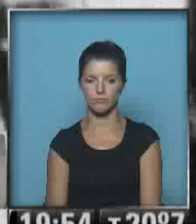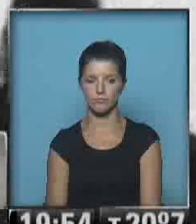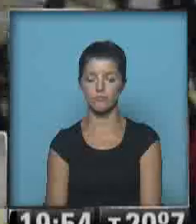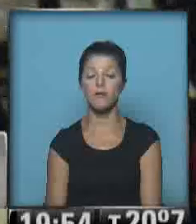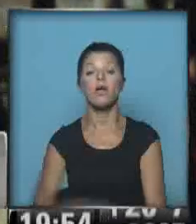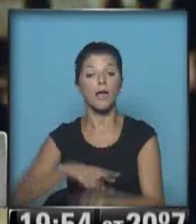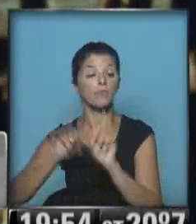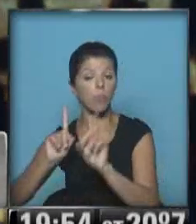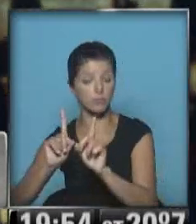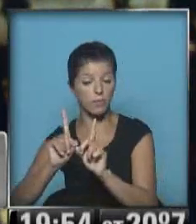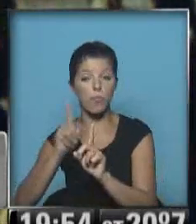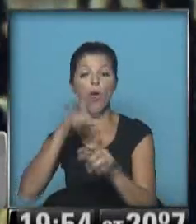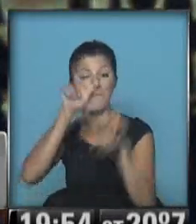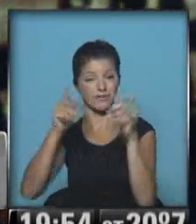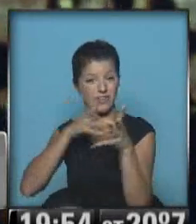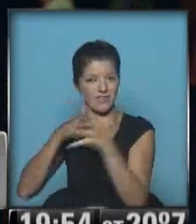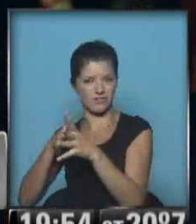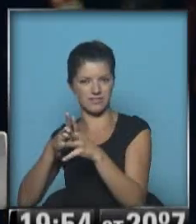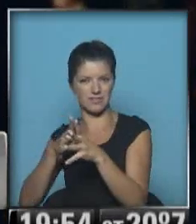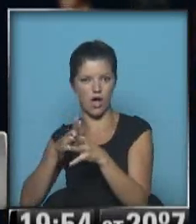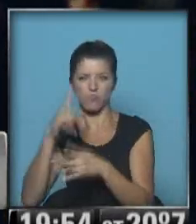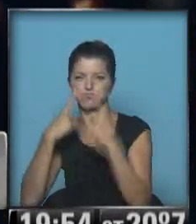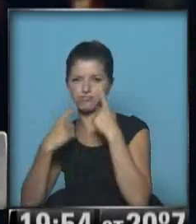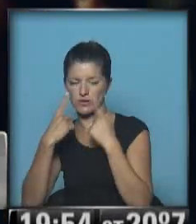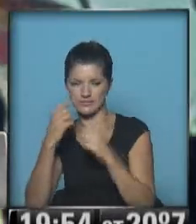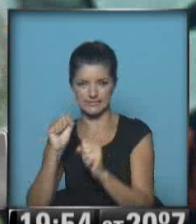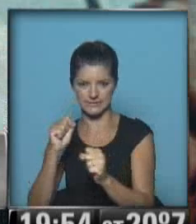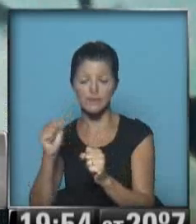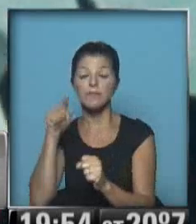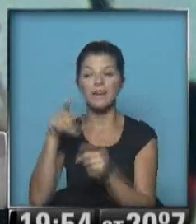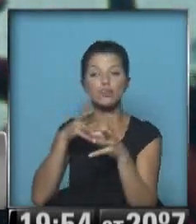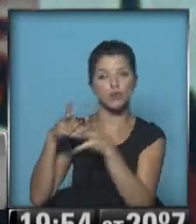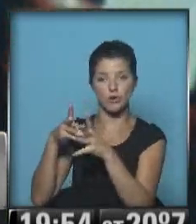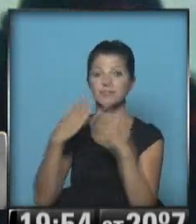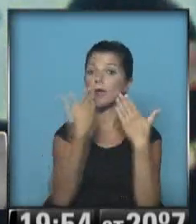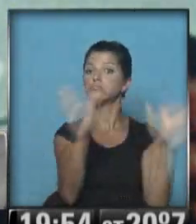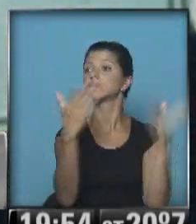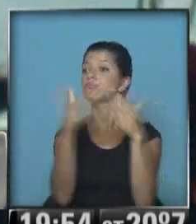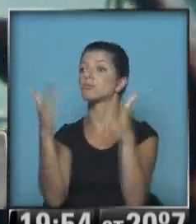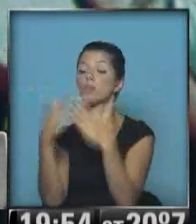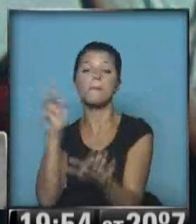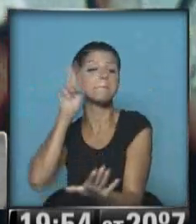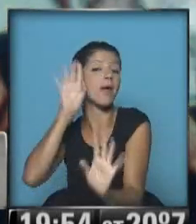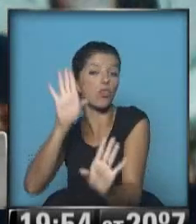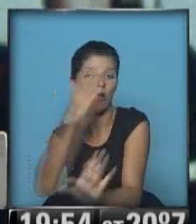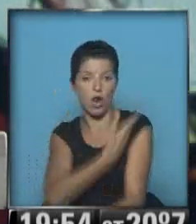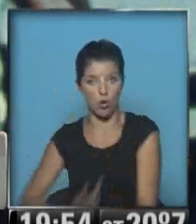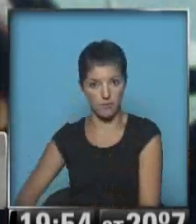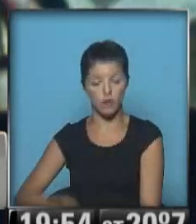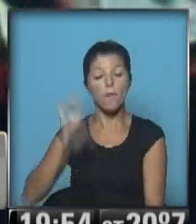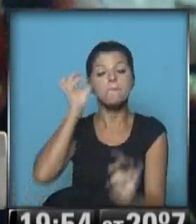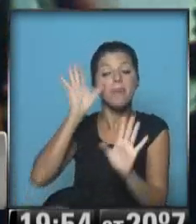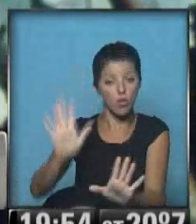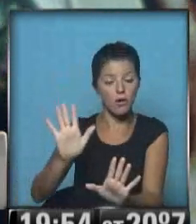en ese momento los terroristas se sienten en control los terroristas son liberados y perdonados por el gobierno